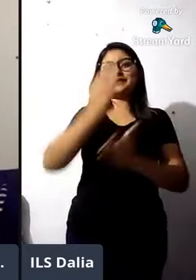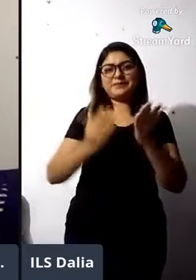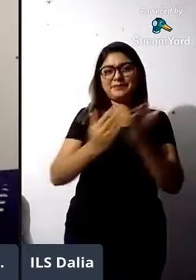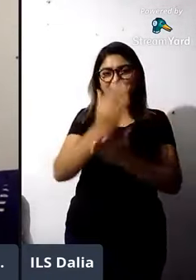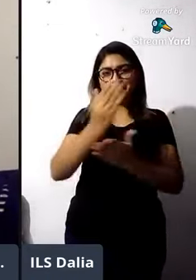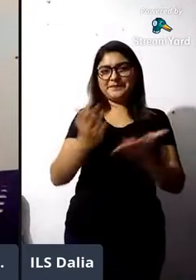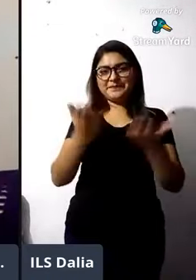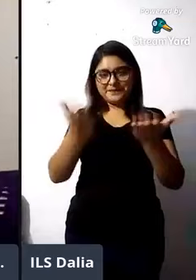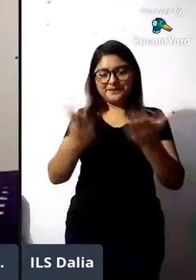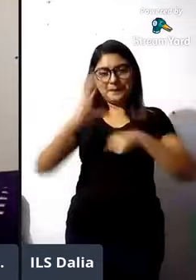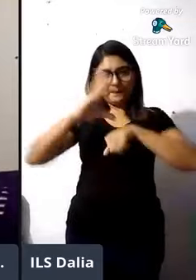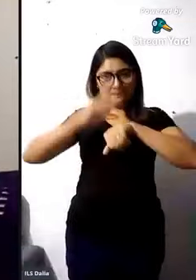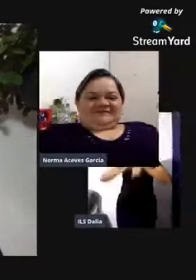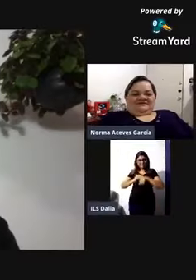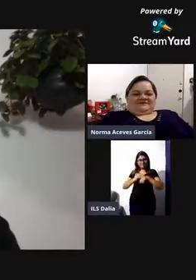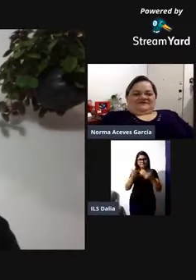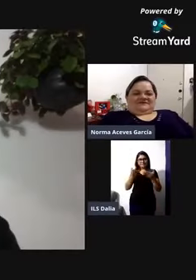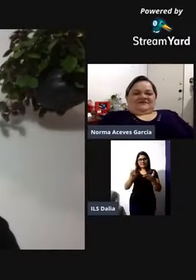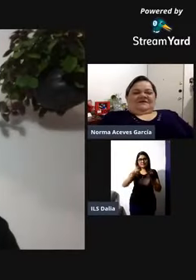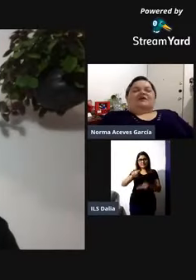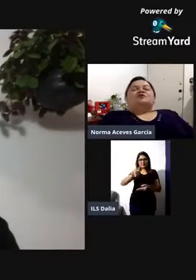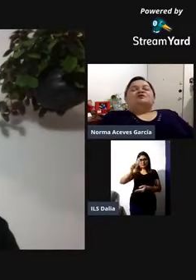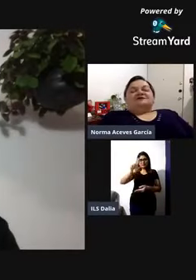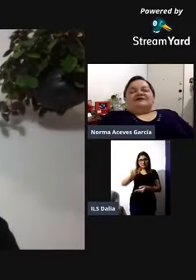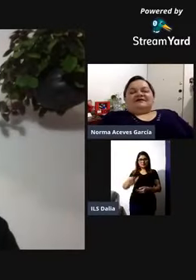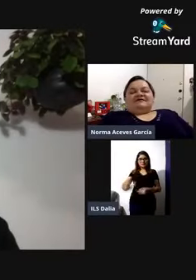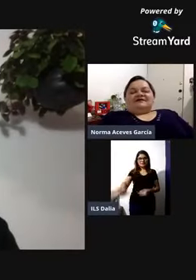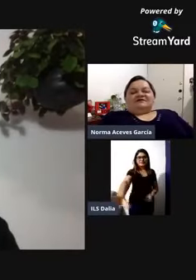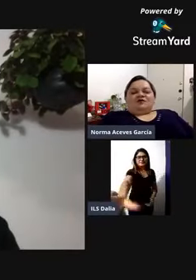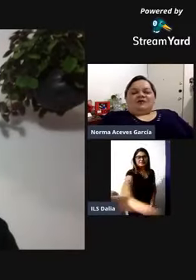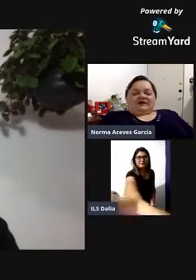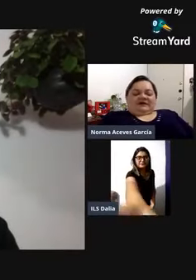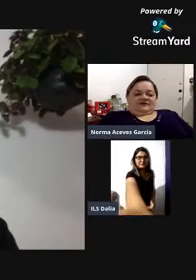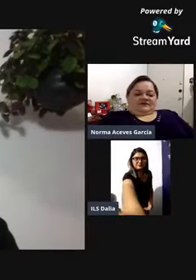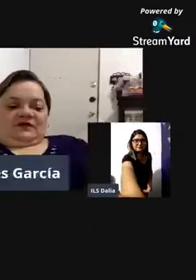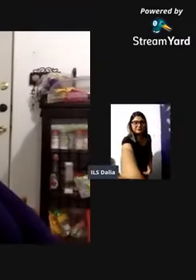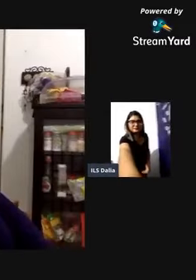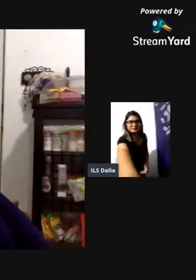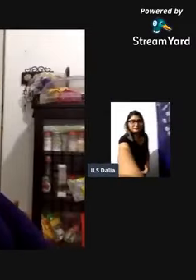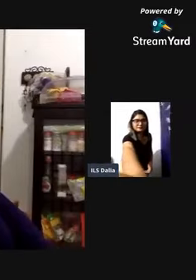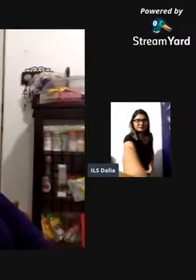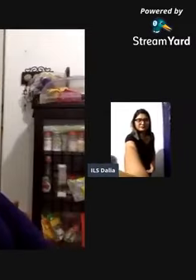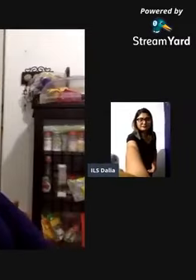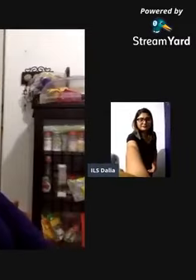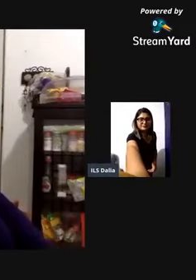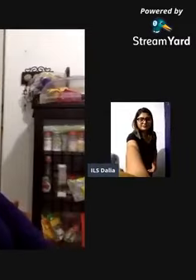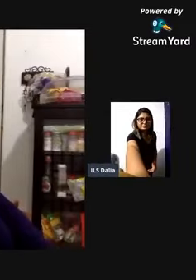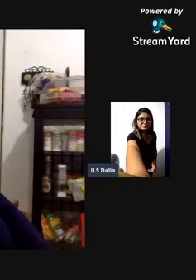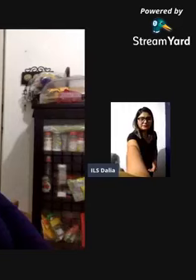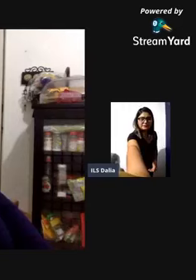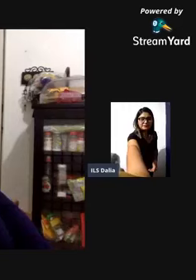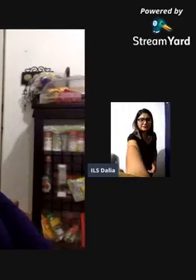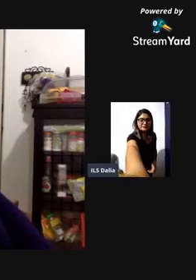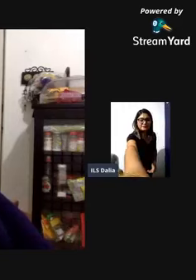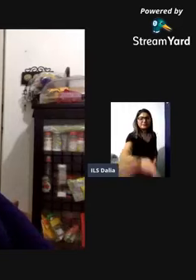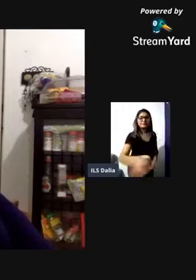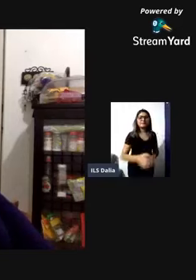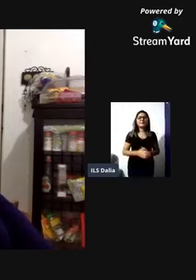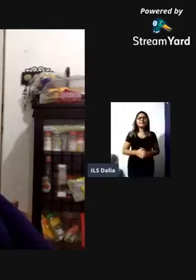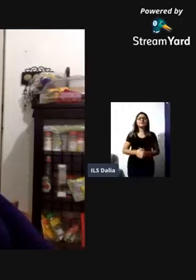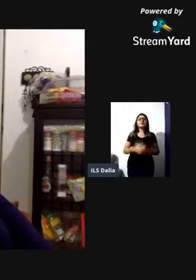permiso, maestra, cedo el uso de la voz. Muchas gracias, Norma. Gracias a nuestra querida magistrada de la